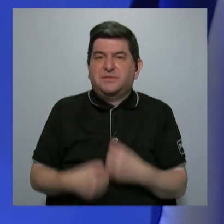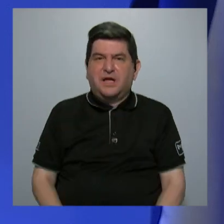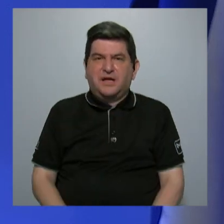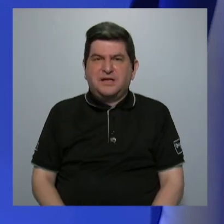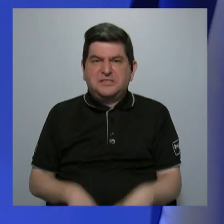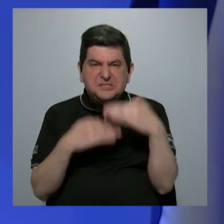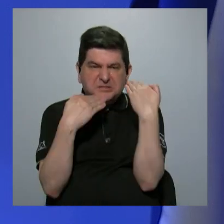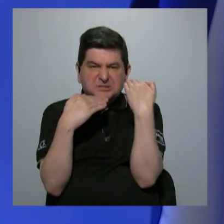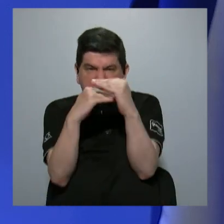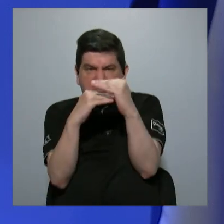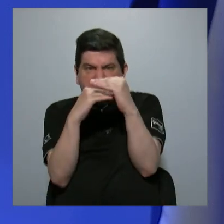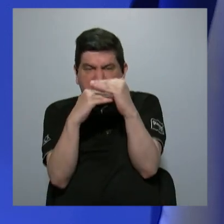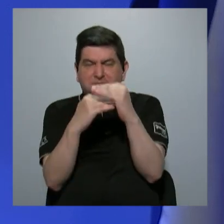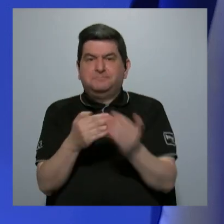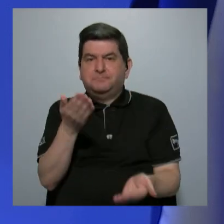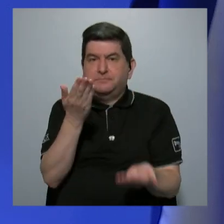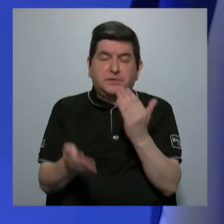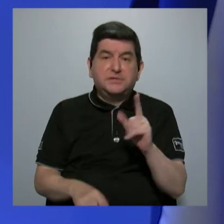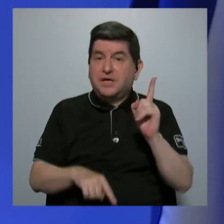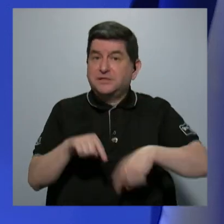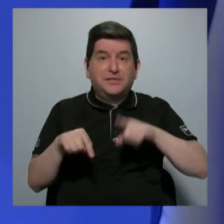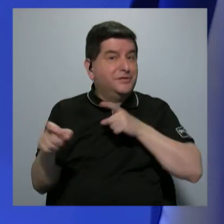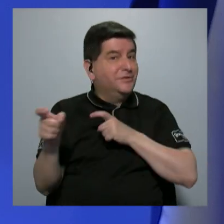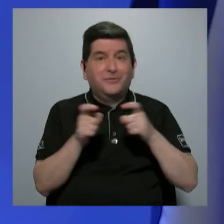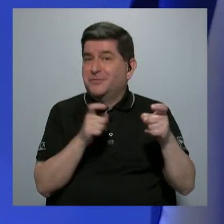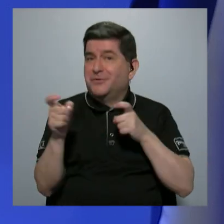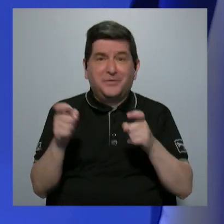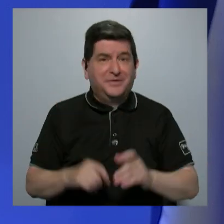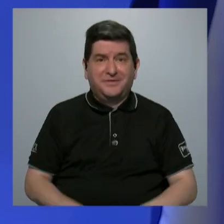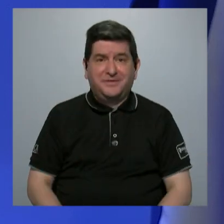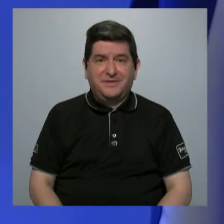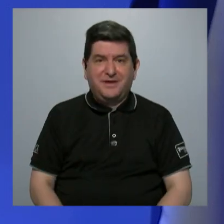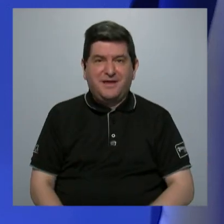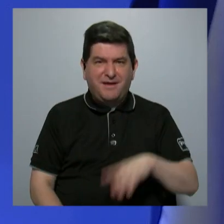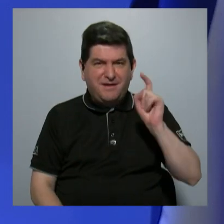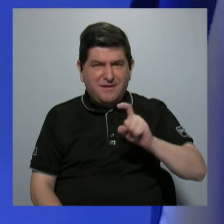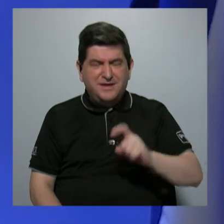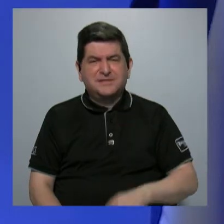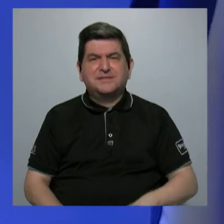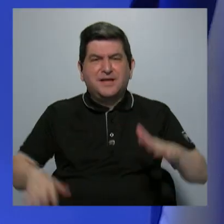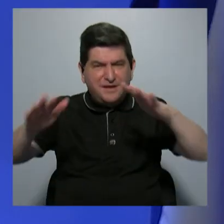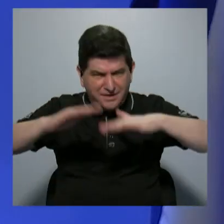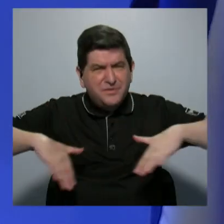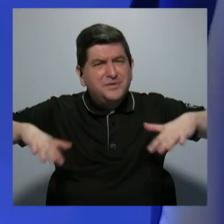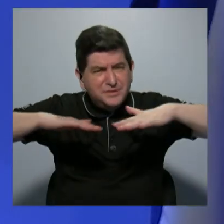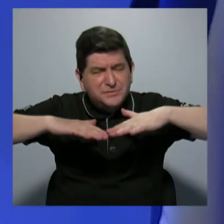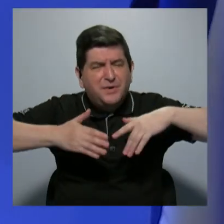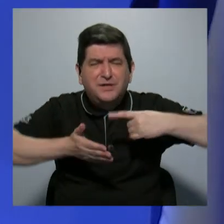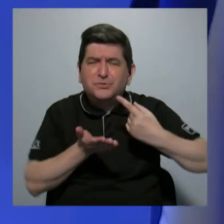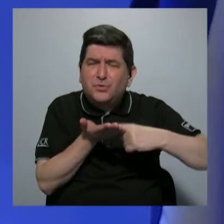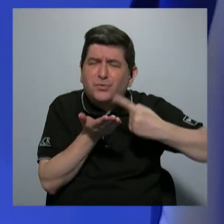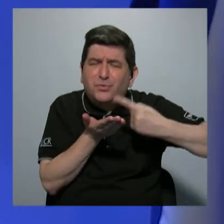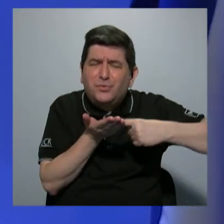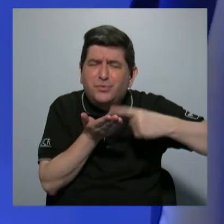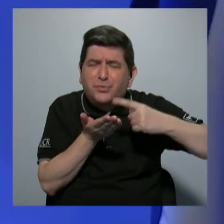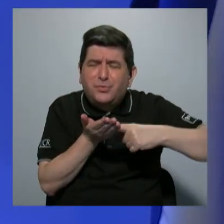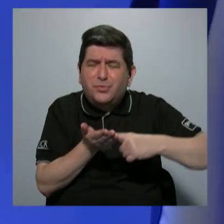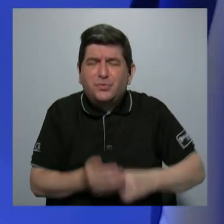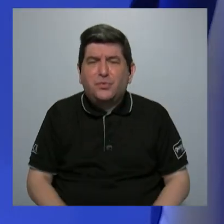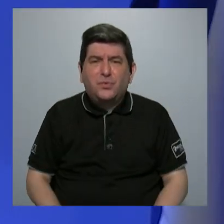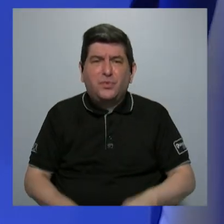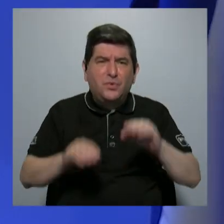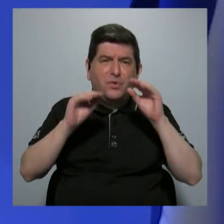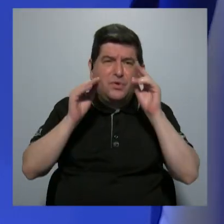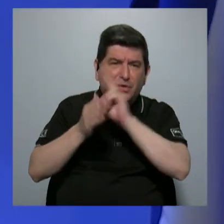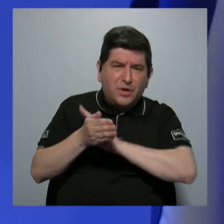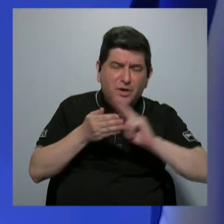camisa de fuerza lo que de pronto no puede controlarse, yo creo que hay que abrir un espacio de discusión académico e intelectual